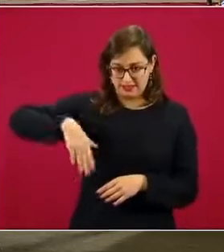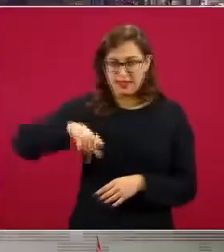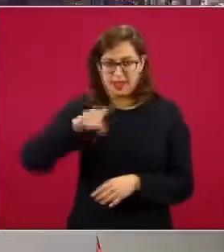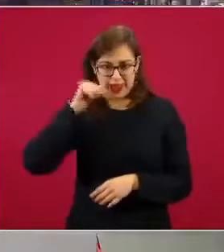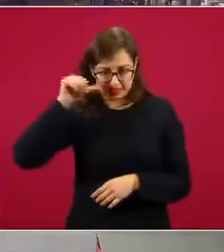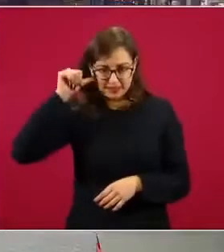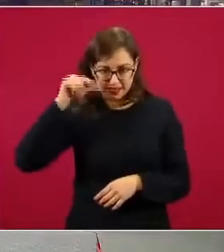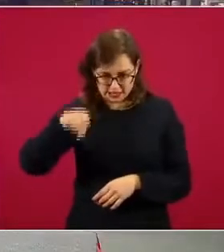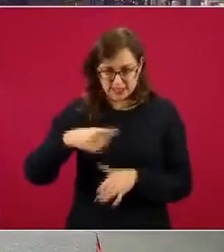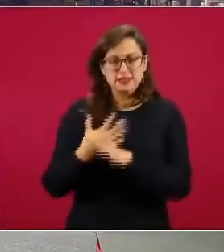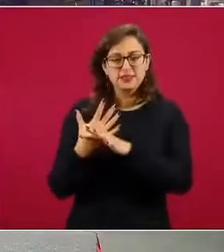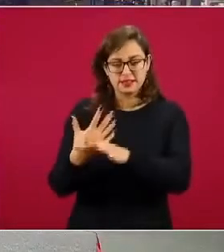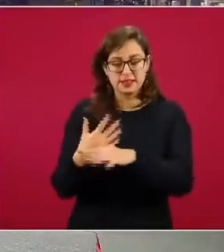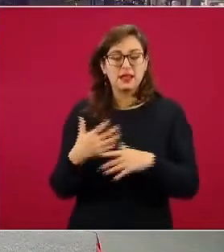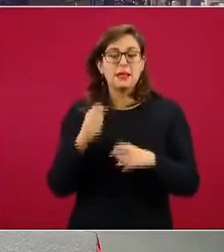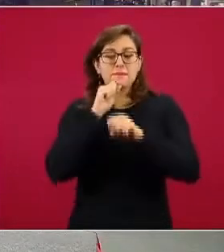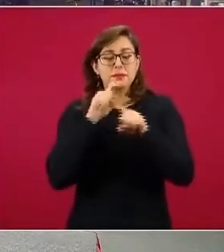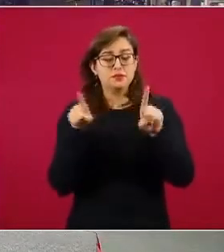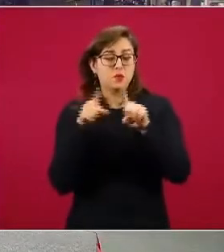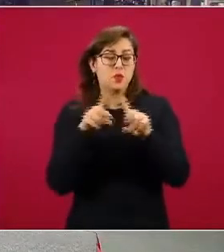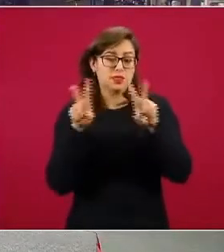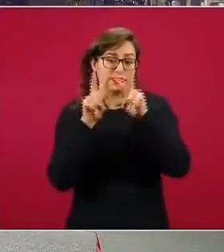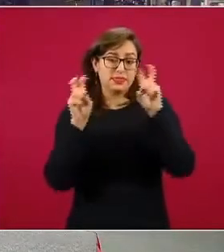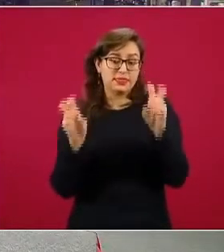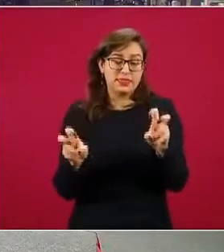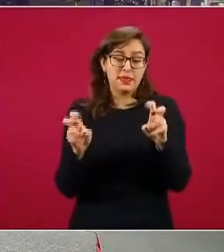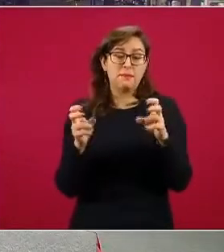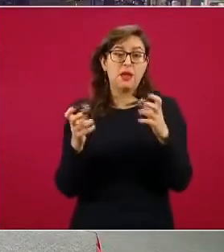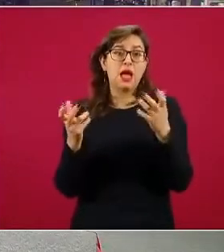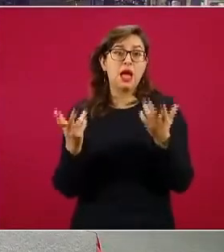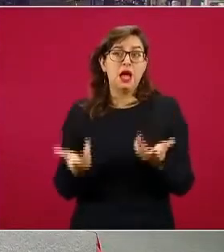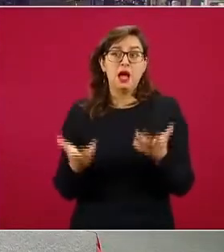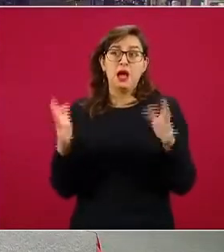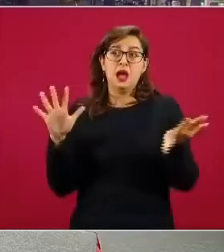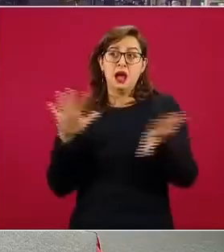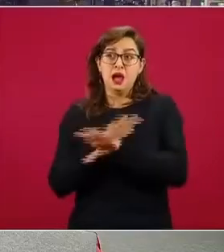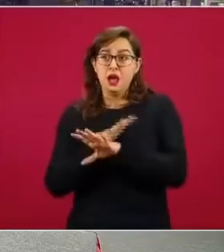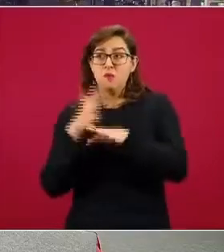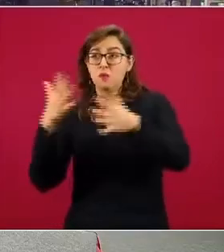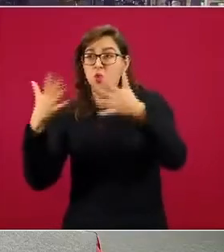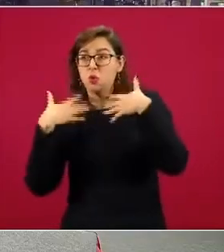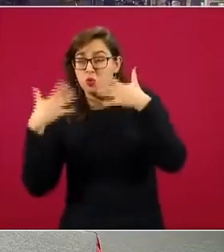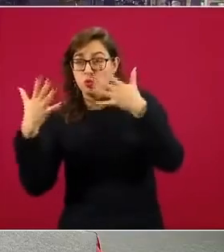se ha utilizado para la confluencia de cambio climático,